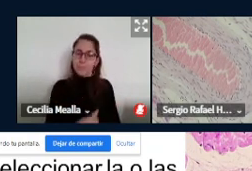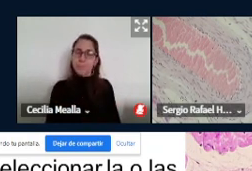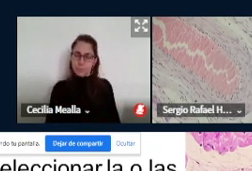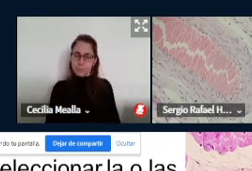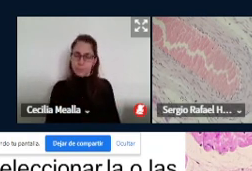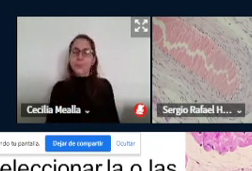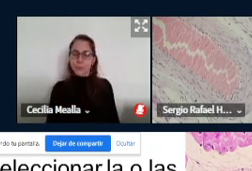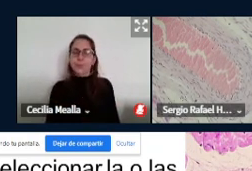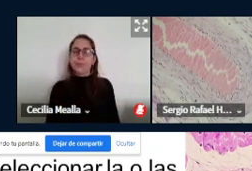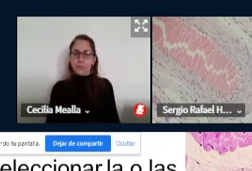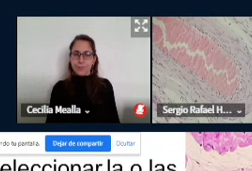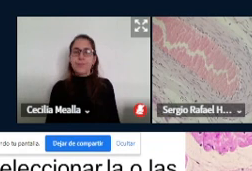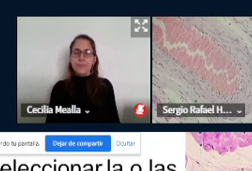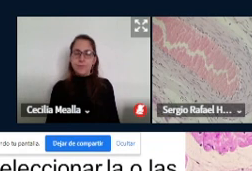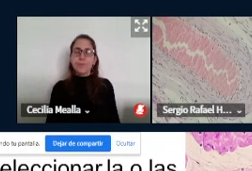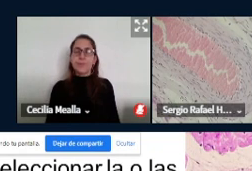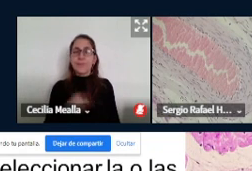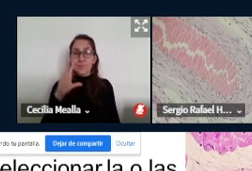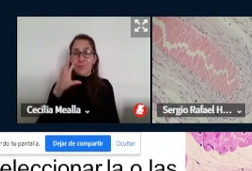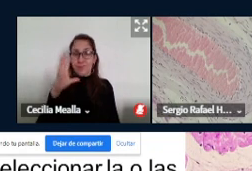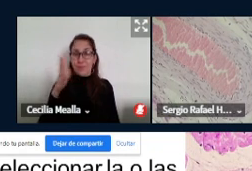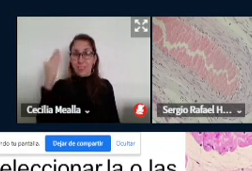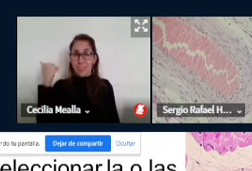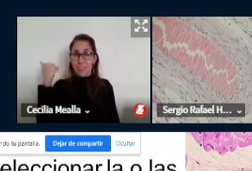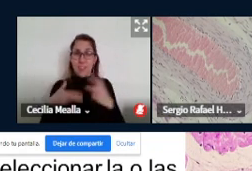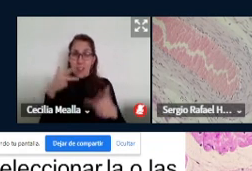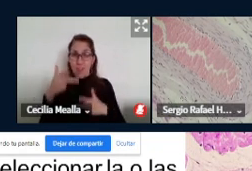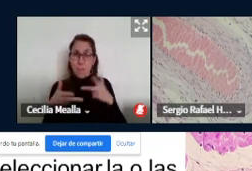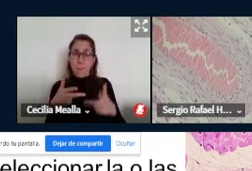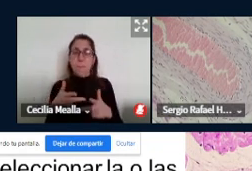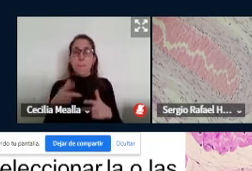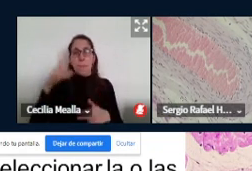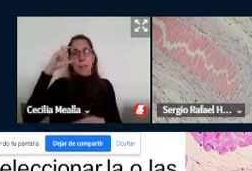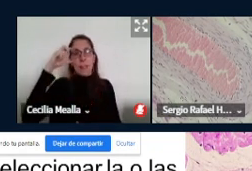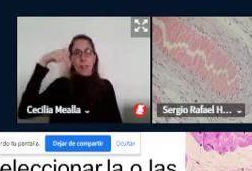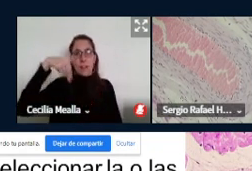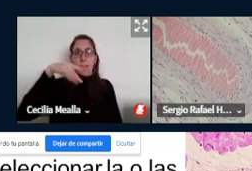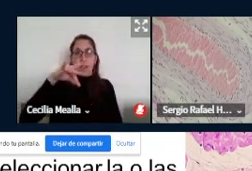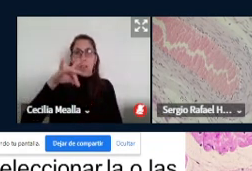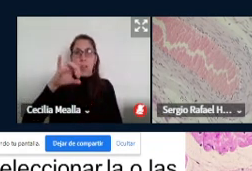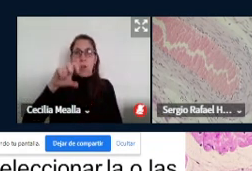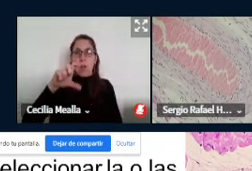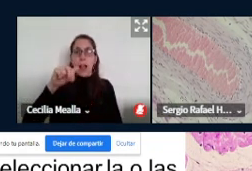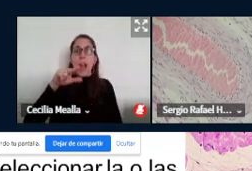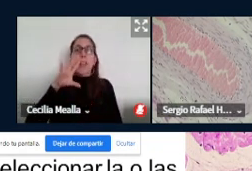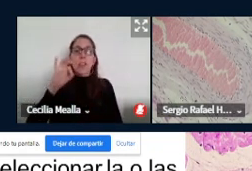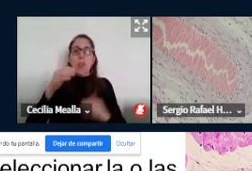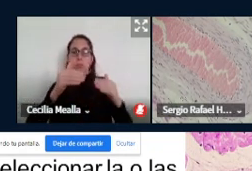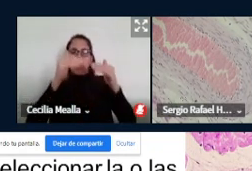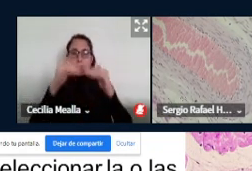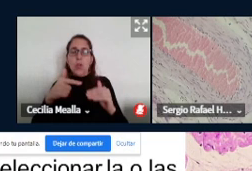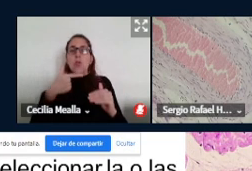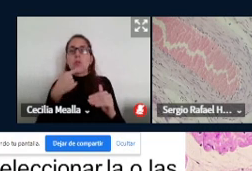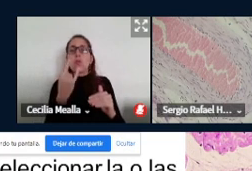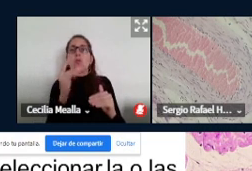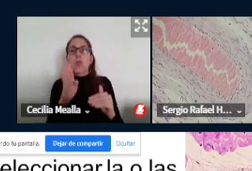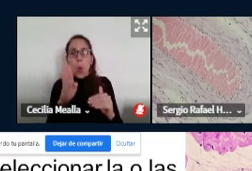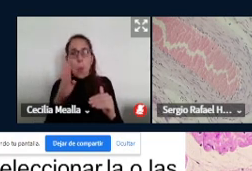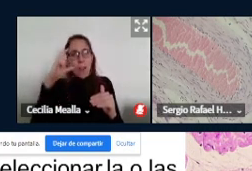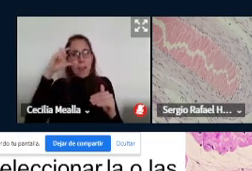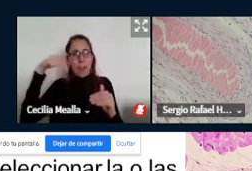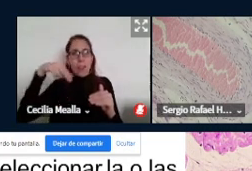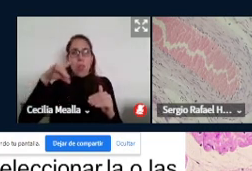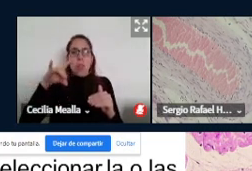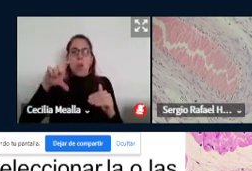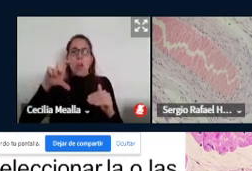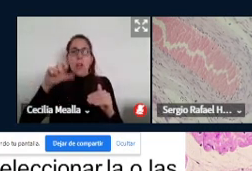verdadero, ¿sí? Se localizaba, ¿se acuerdan que habíamos hablado? Que teníamos el endocardio y la capa subendocárdica